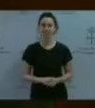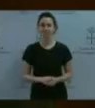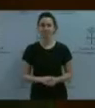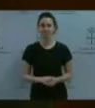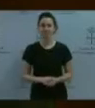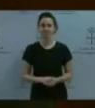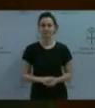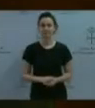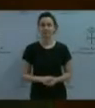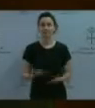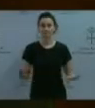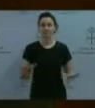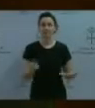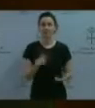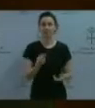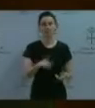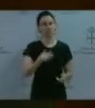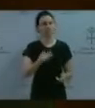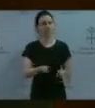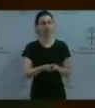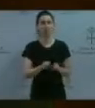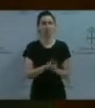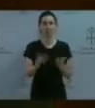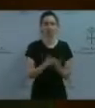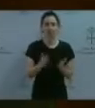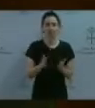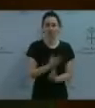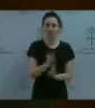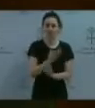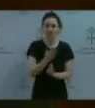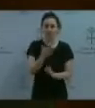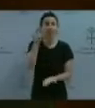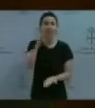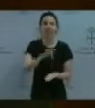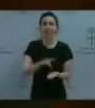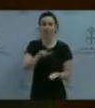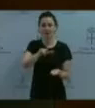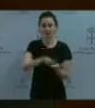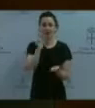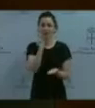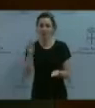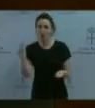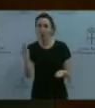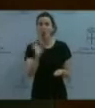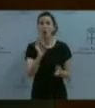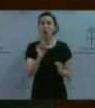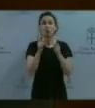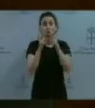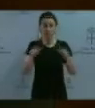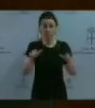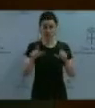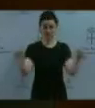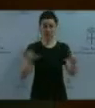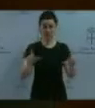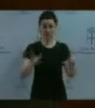libros en asturiano, que se celebre el Día de les Lletres o que se utilice la lengua en la televisión pública. Como digo, es un problema más que de comprensión, parece que